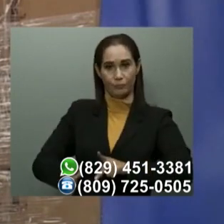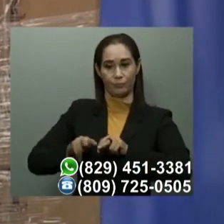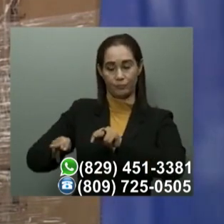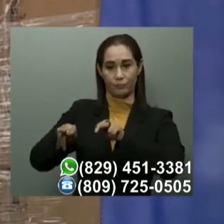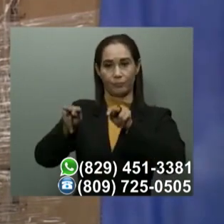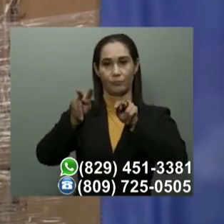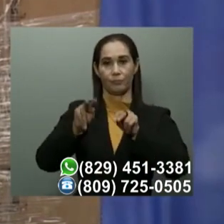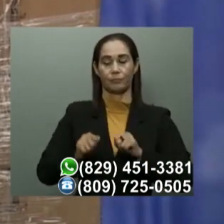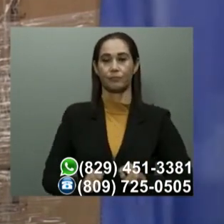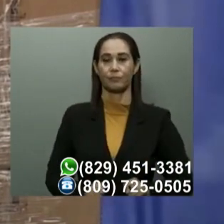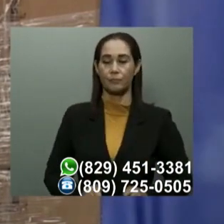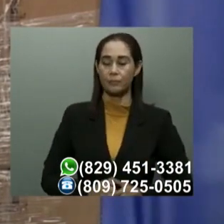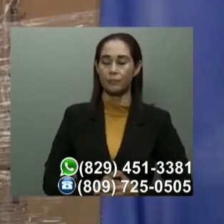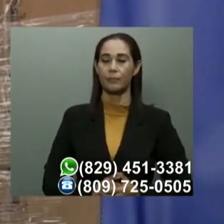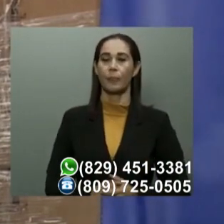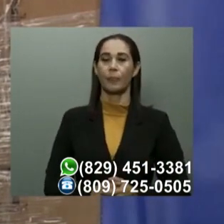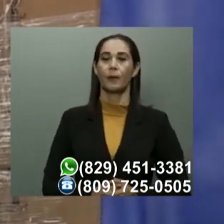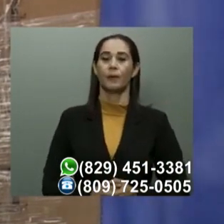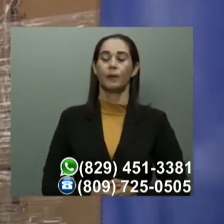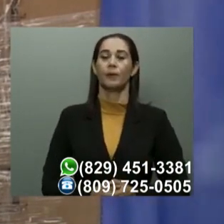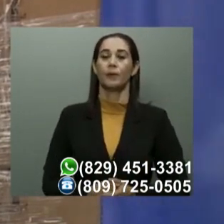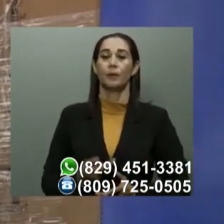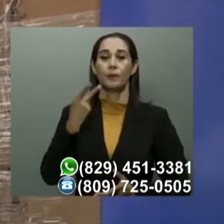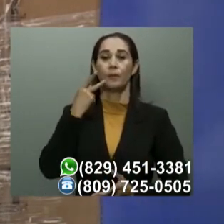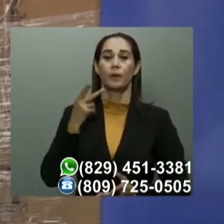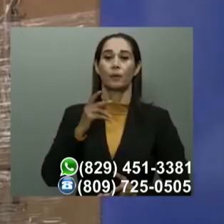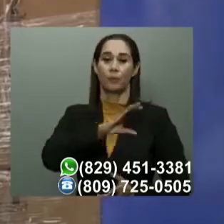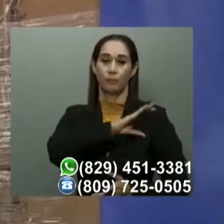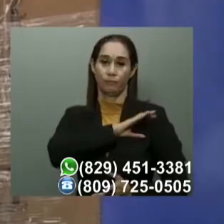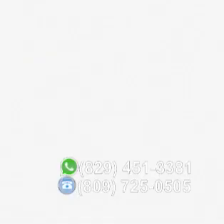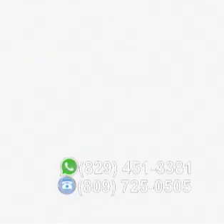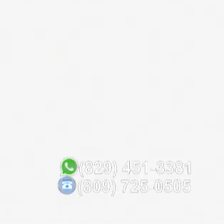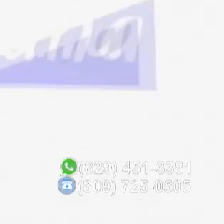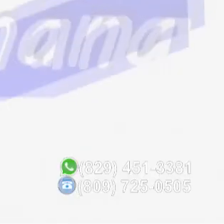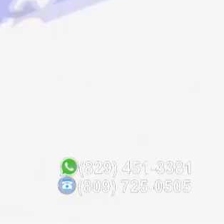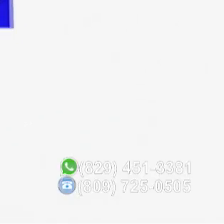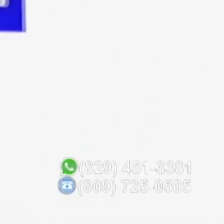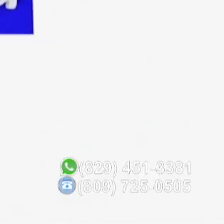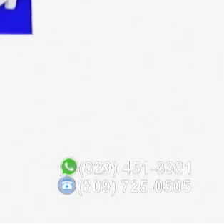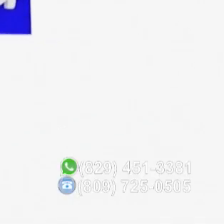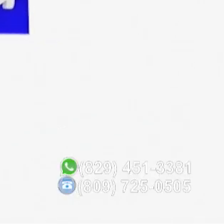uno de nuestros miembros en el desempeño de sus funciones